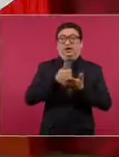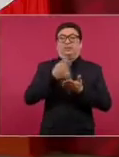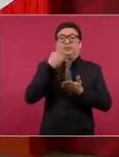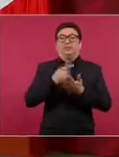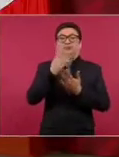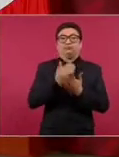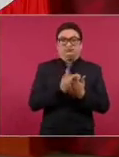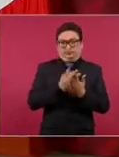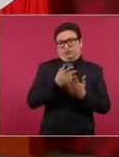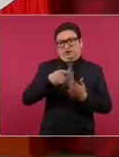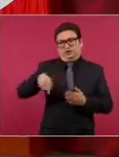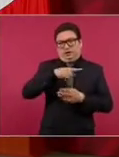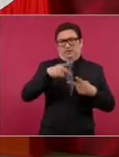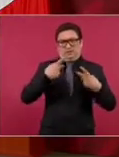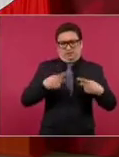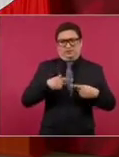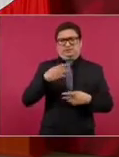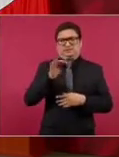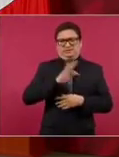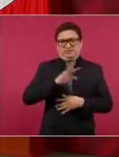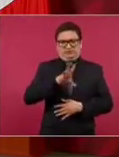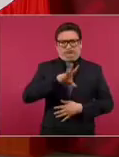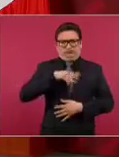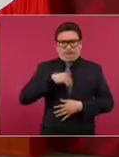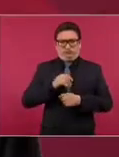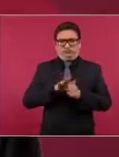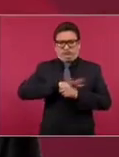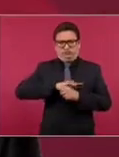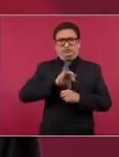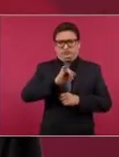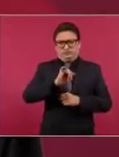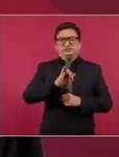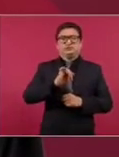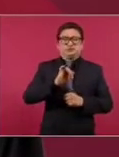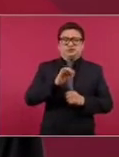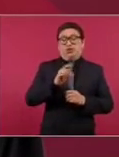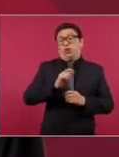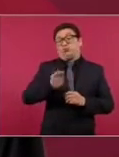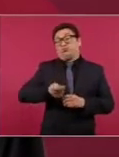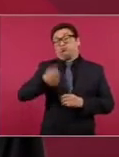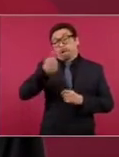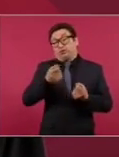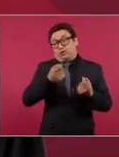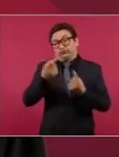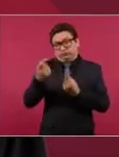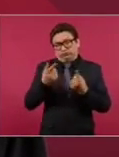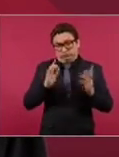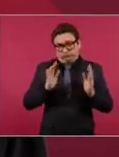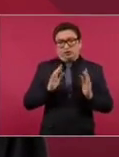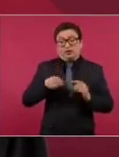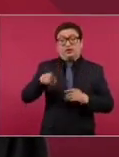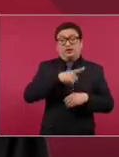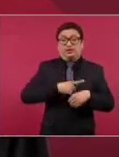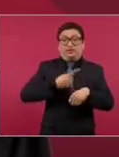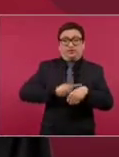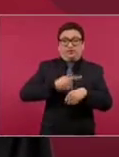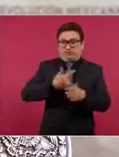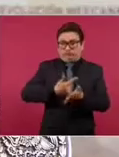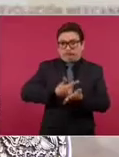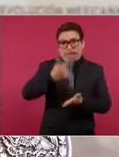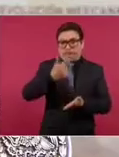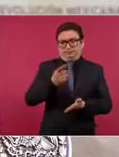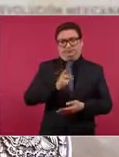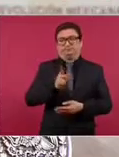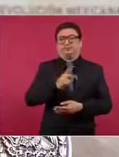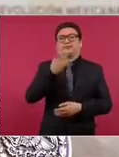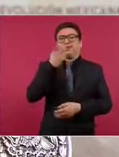aunque las personas puedan volverse a contagiar o contagiarse por primera vez, que no presenten enfermedad grave. Ese